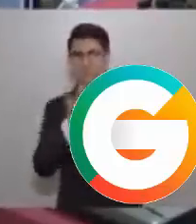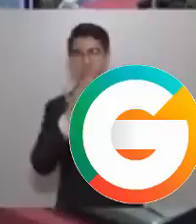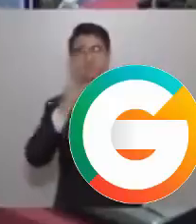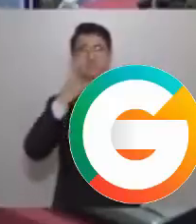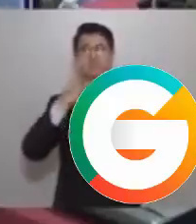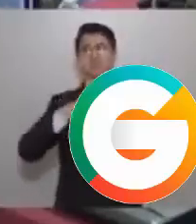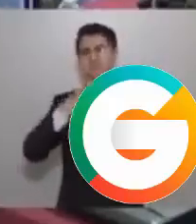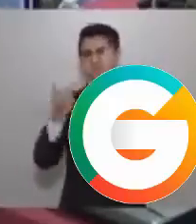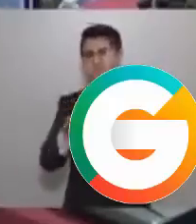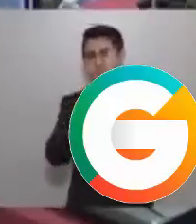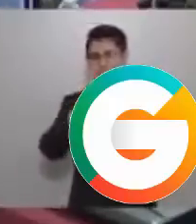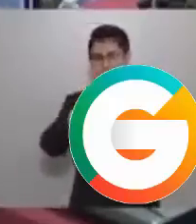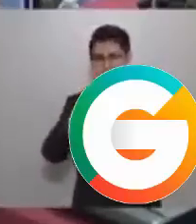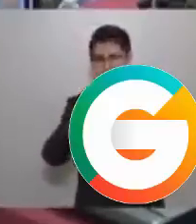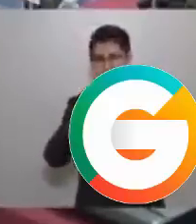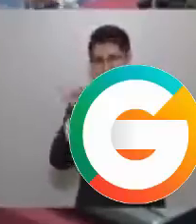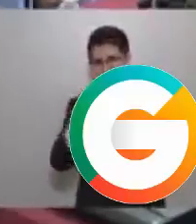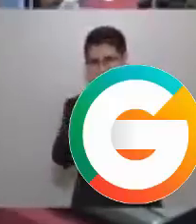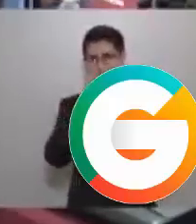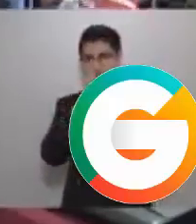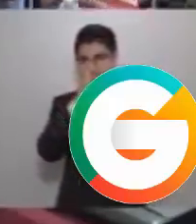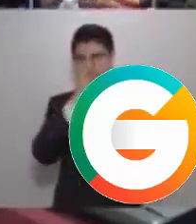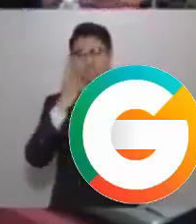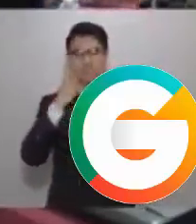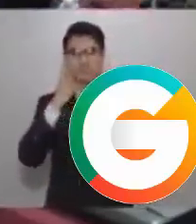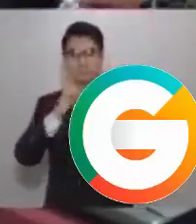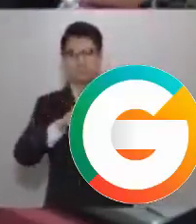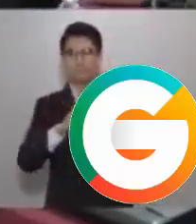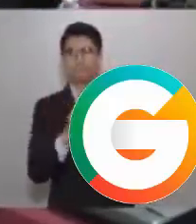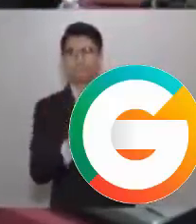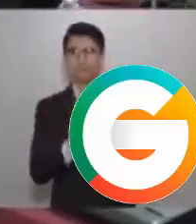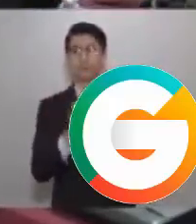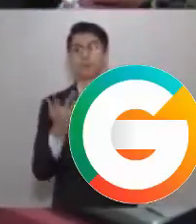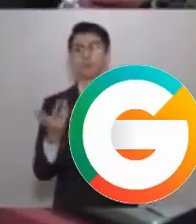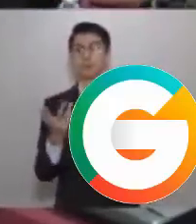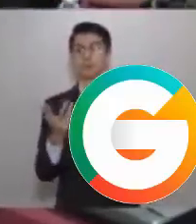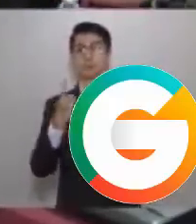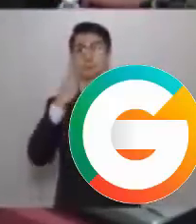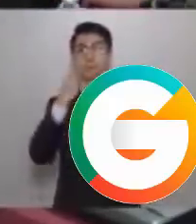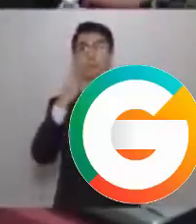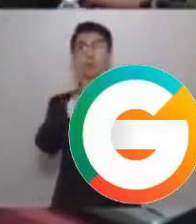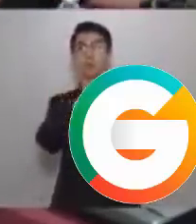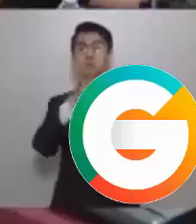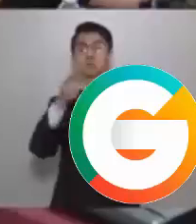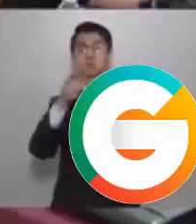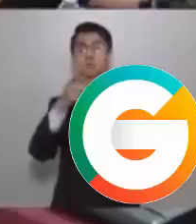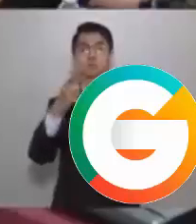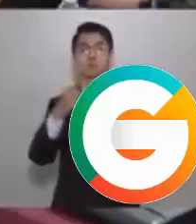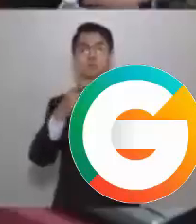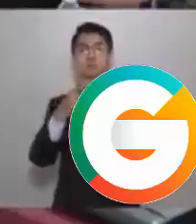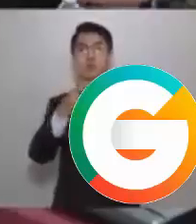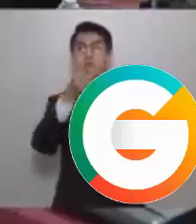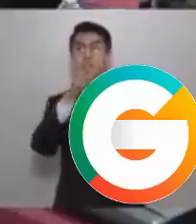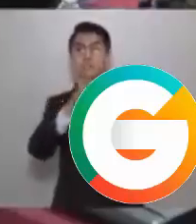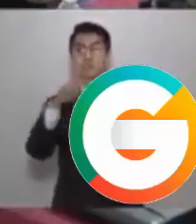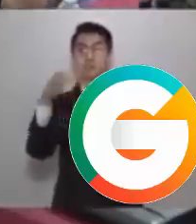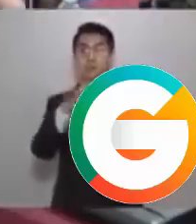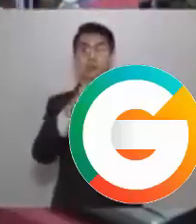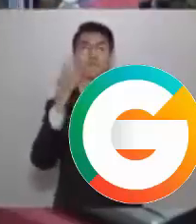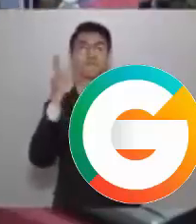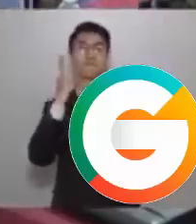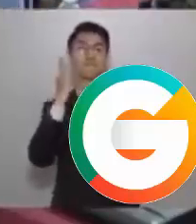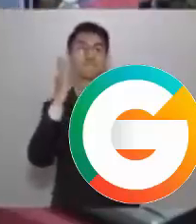nombre Arámbula Piña era objetivo prioritario para la fiscalía, en qué delitos. Y como usted lo comentó